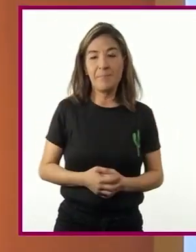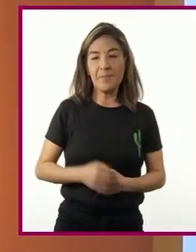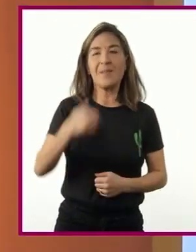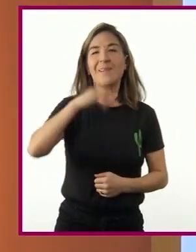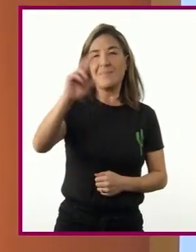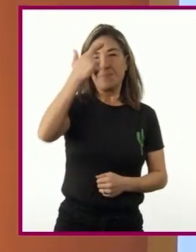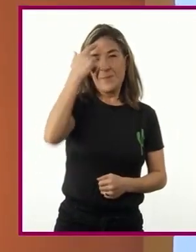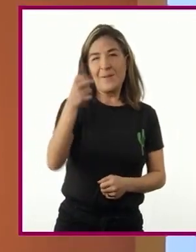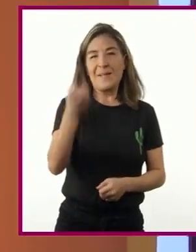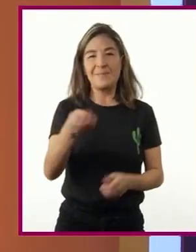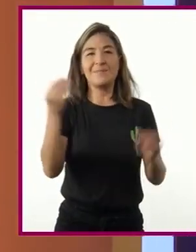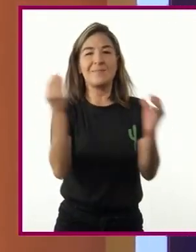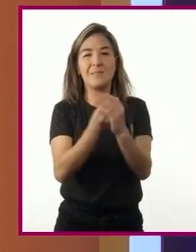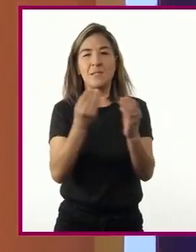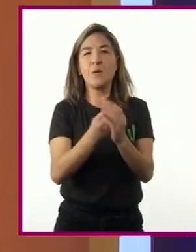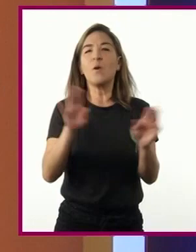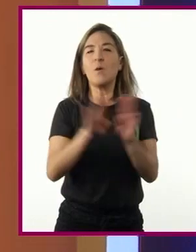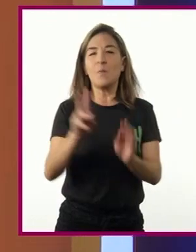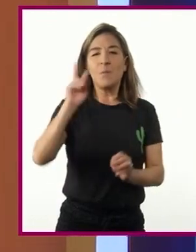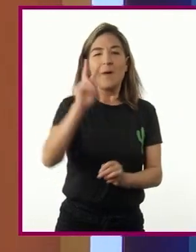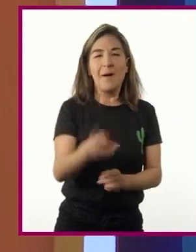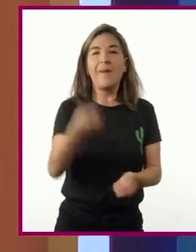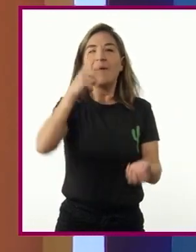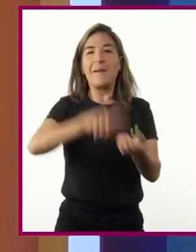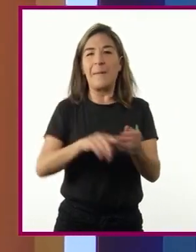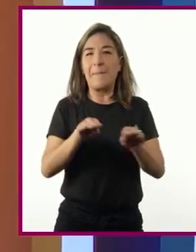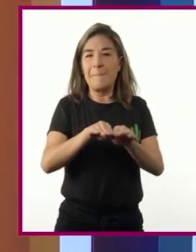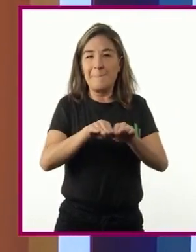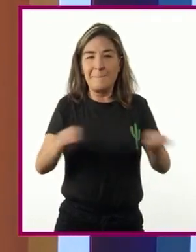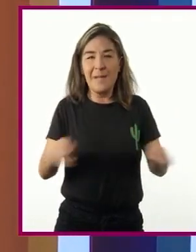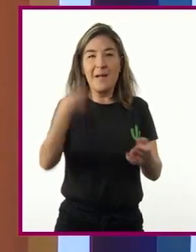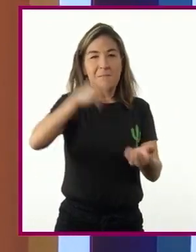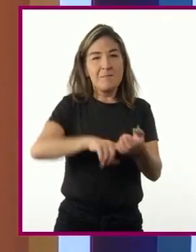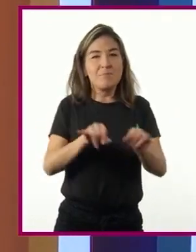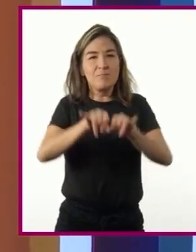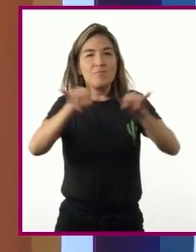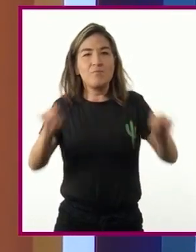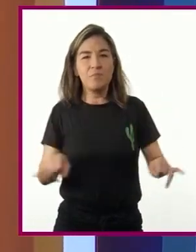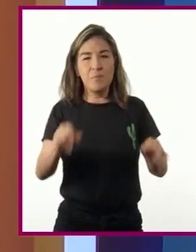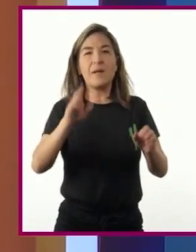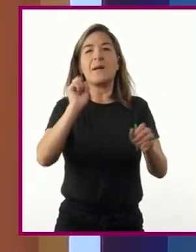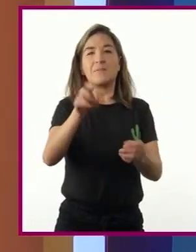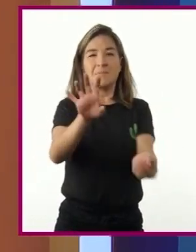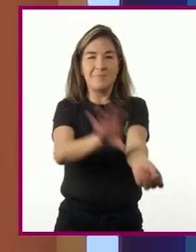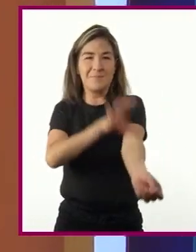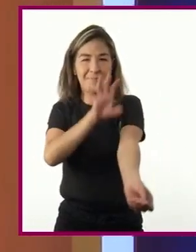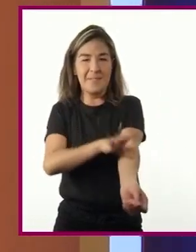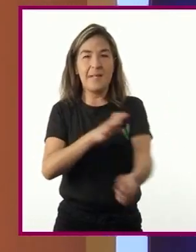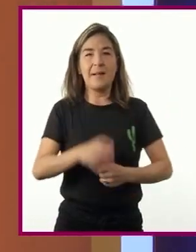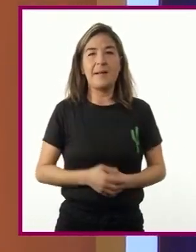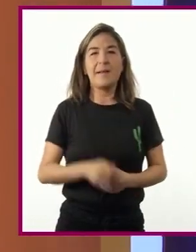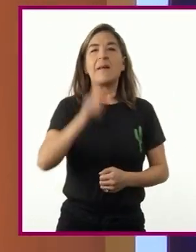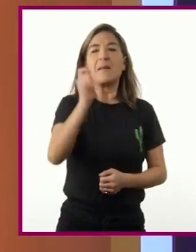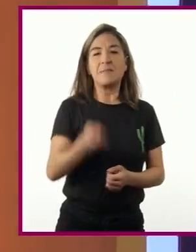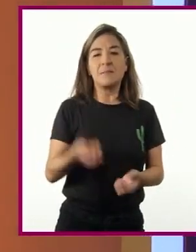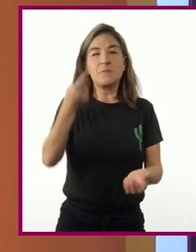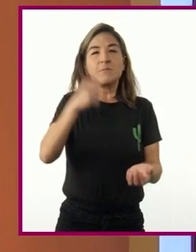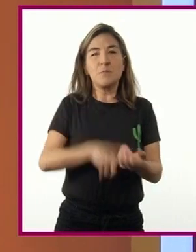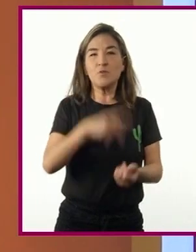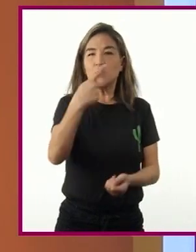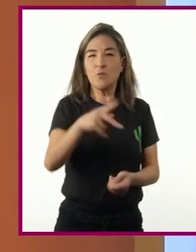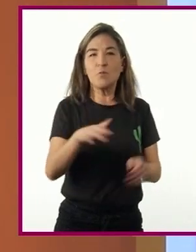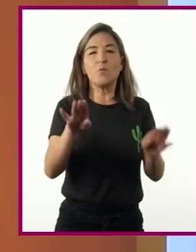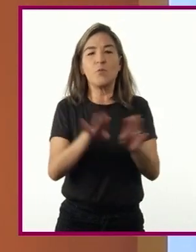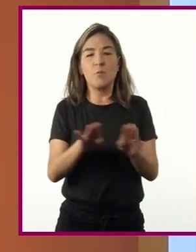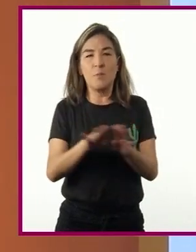en algunas otras sesiones hemos visto cómo se mide la longitud de ondas electromagnéticas, que es el medio por el cual